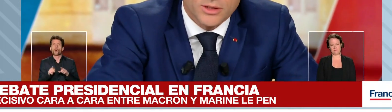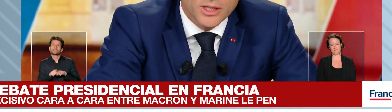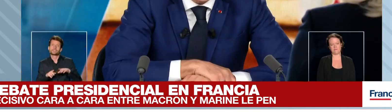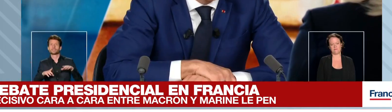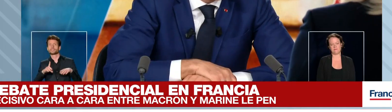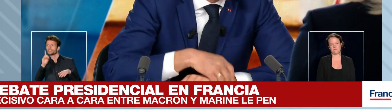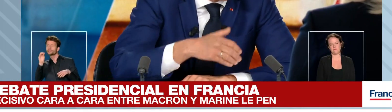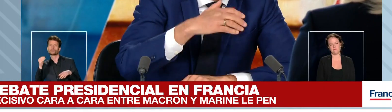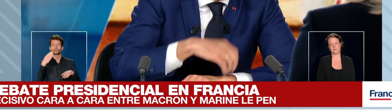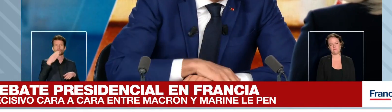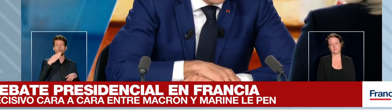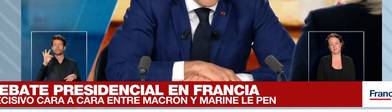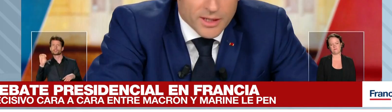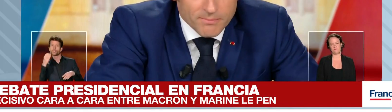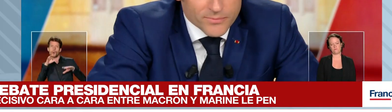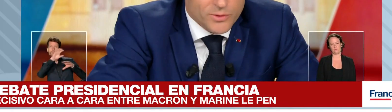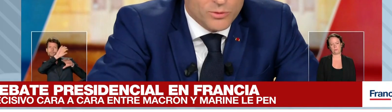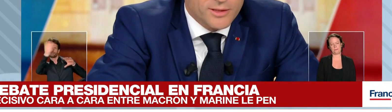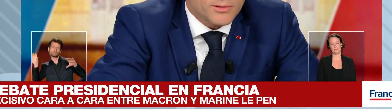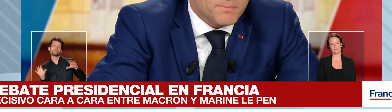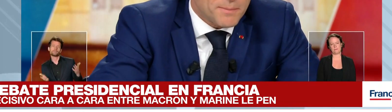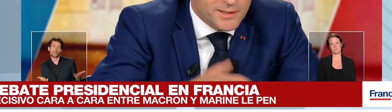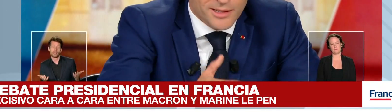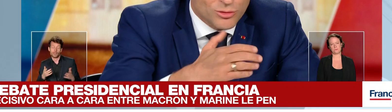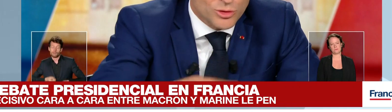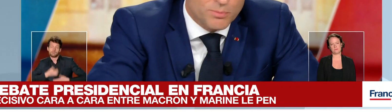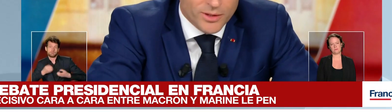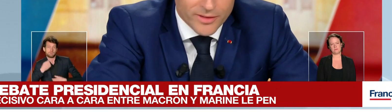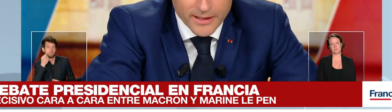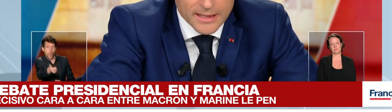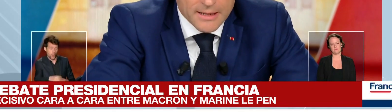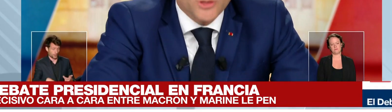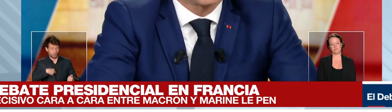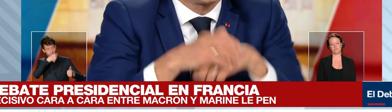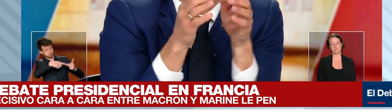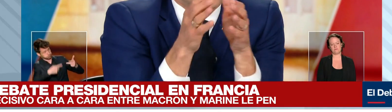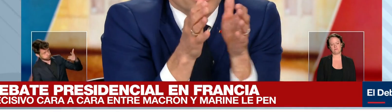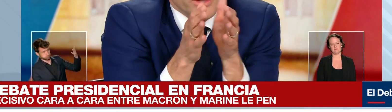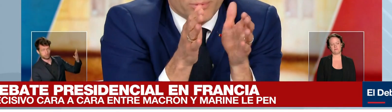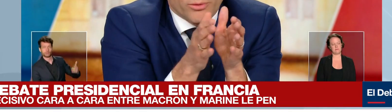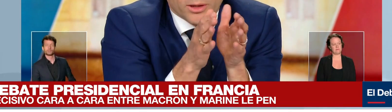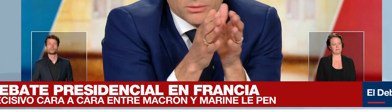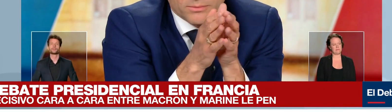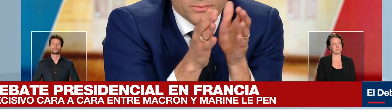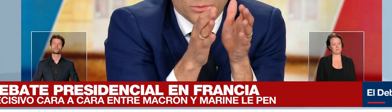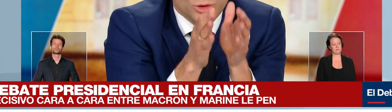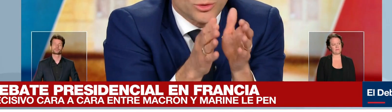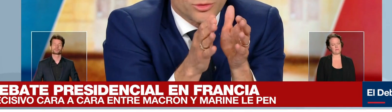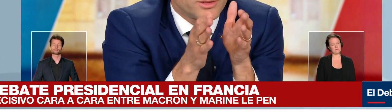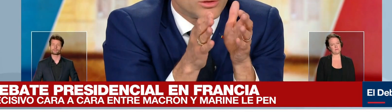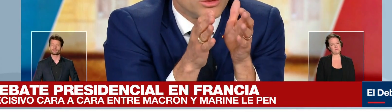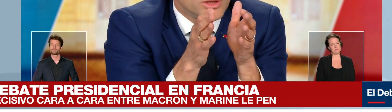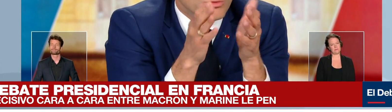de hombres y mujeres, los territorios de ultramar, por ejemplo. Pudimos hablar muy poco. Entonces, hay una lista aquí que yo podría hacer, pero creo que en el fondo pudimos